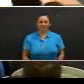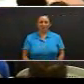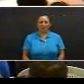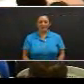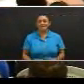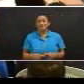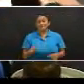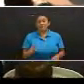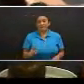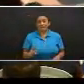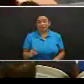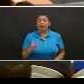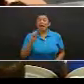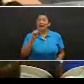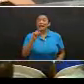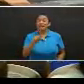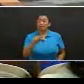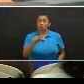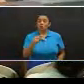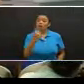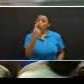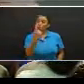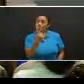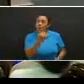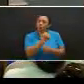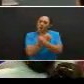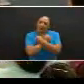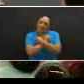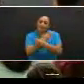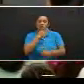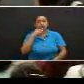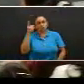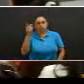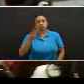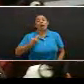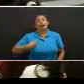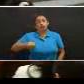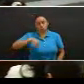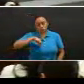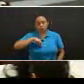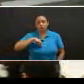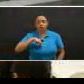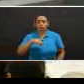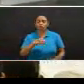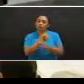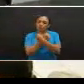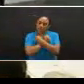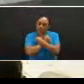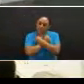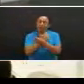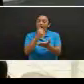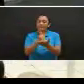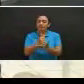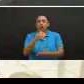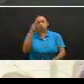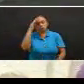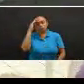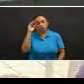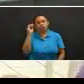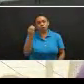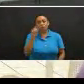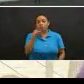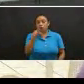pero es porque uno ama. Entonces Dios nos ama a nosotros. Amén. Mire, yo sé que usted ama a